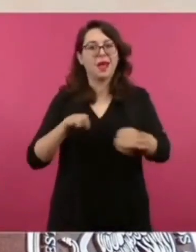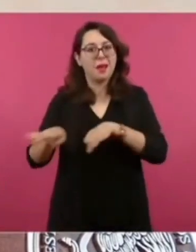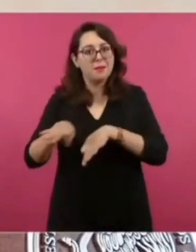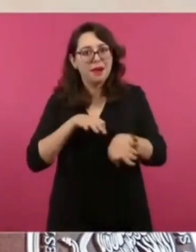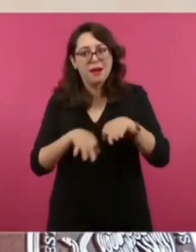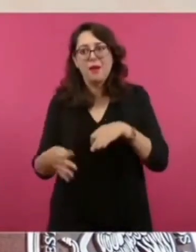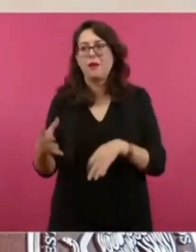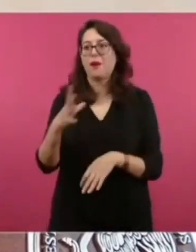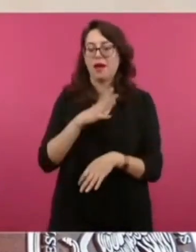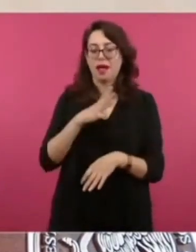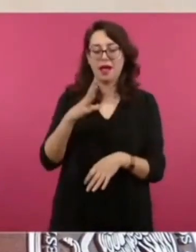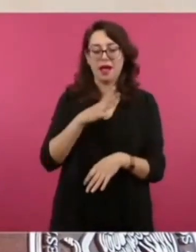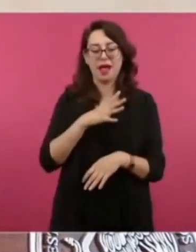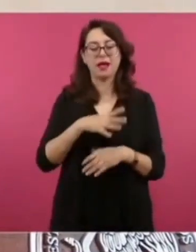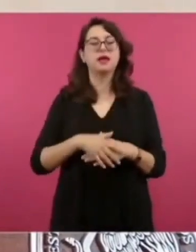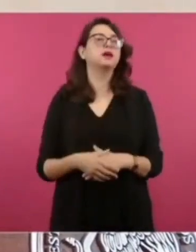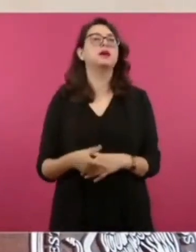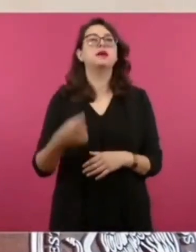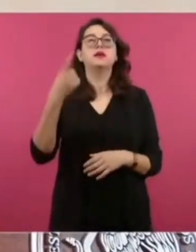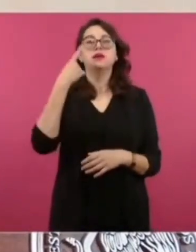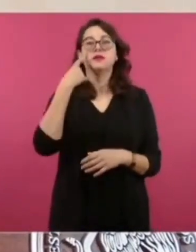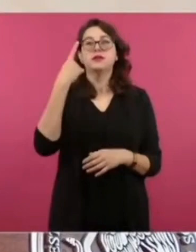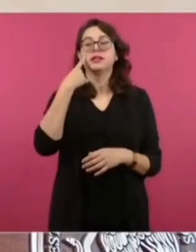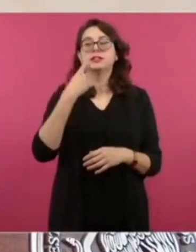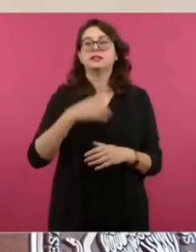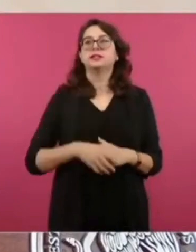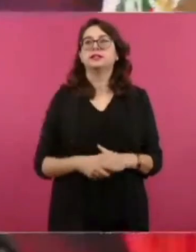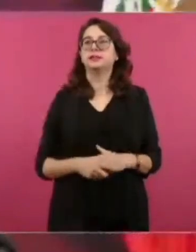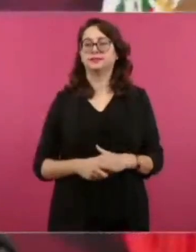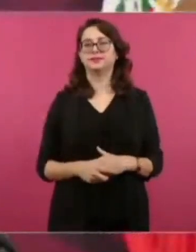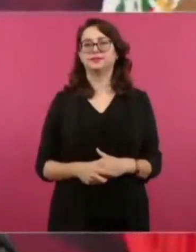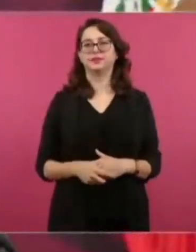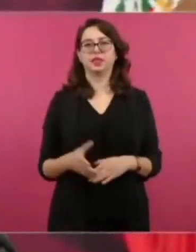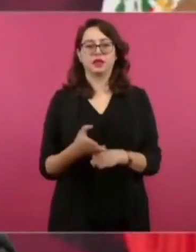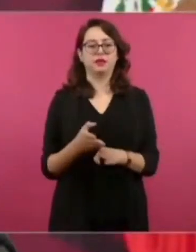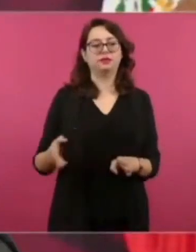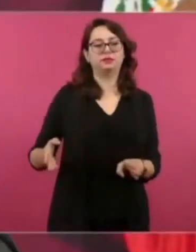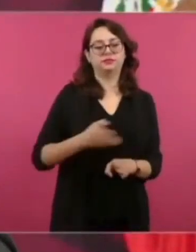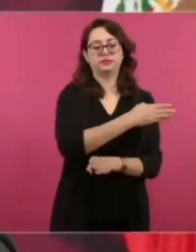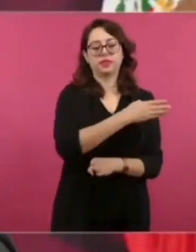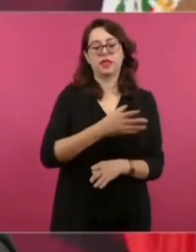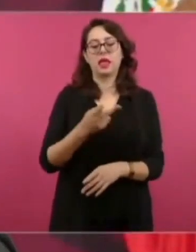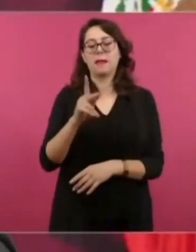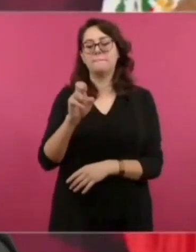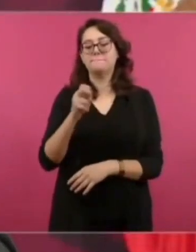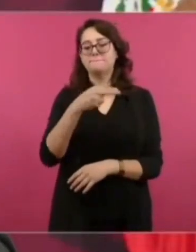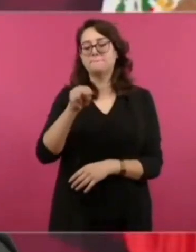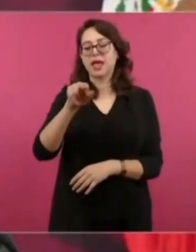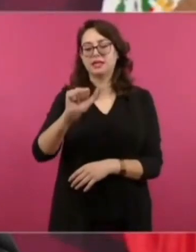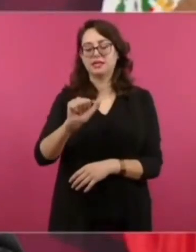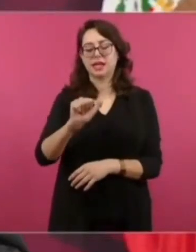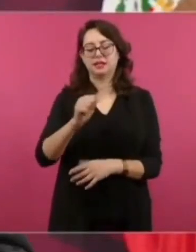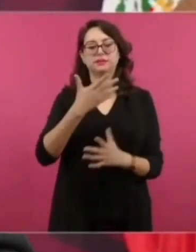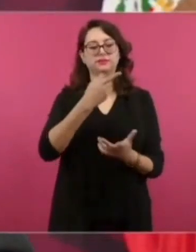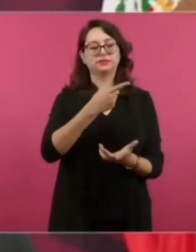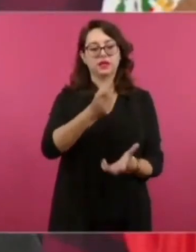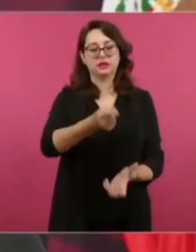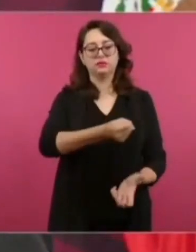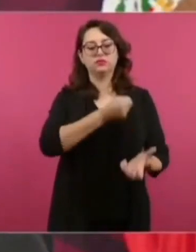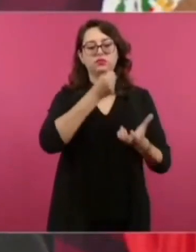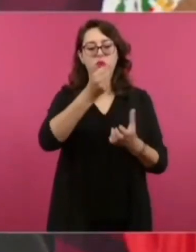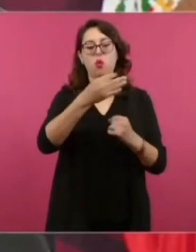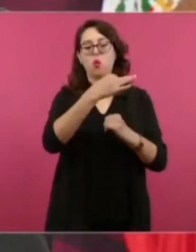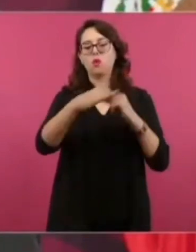idea, en el último año del presidente Peña Nieto, la inversión